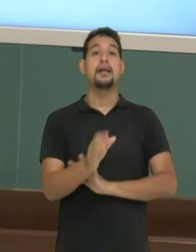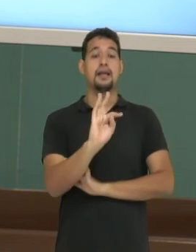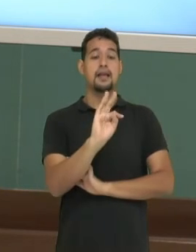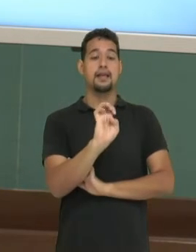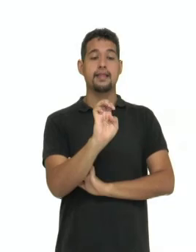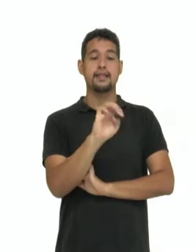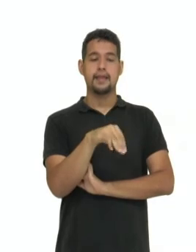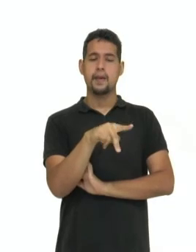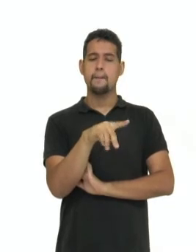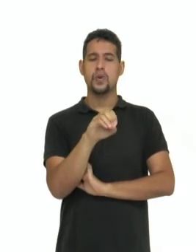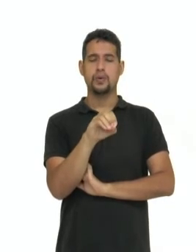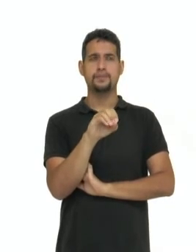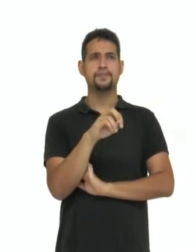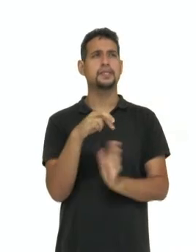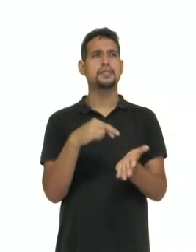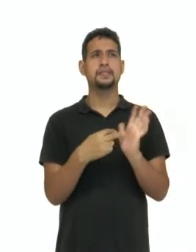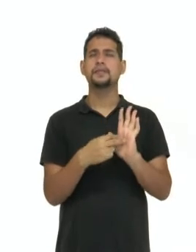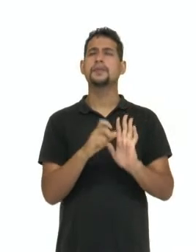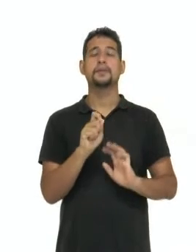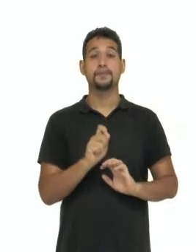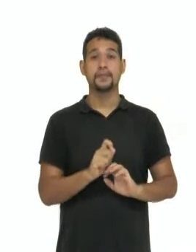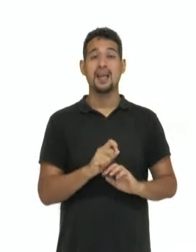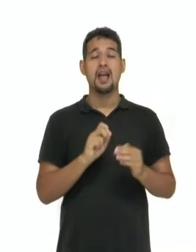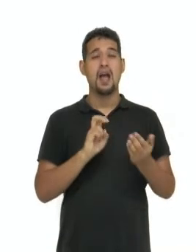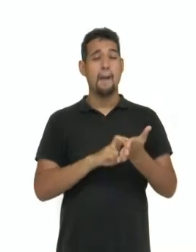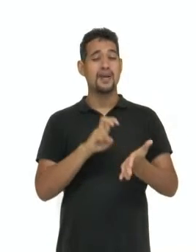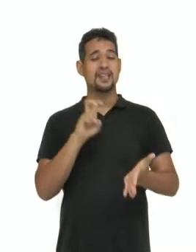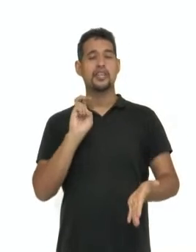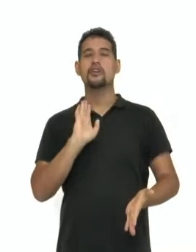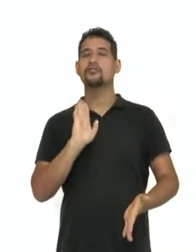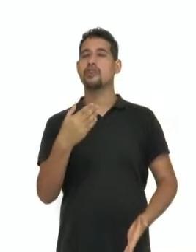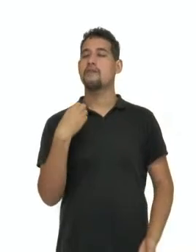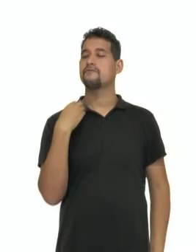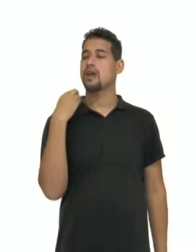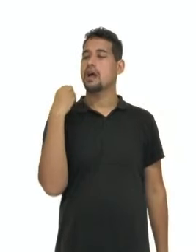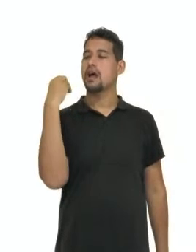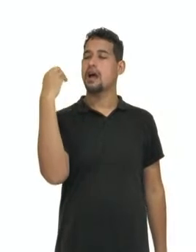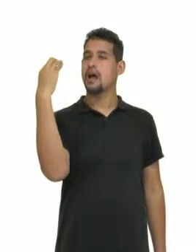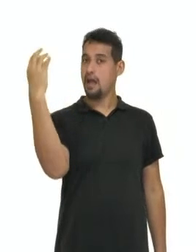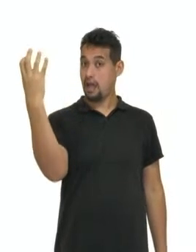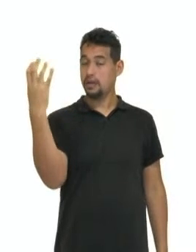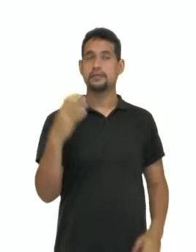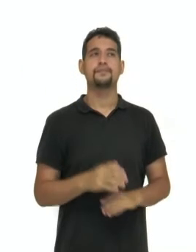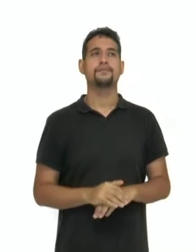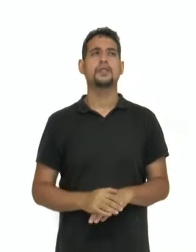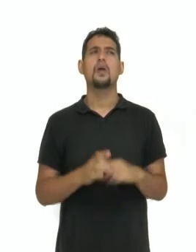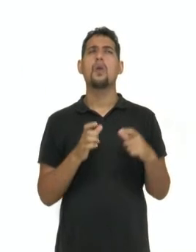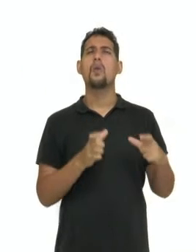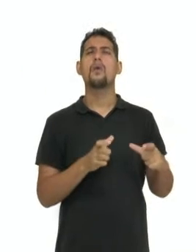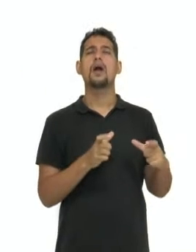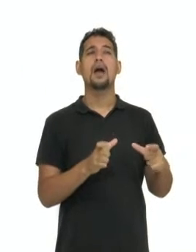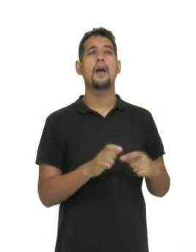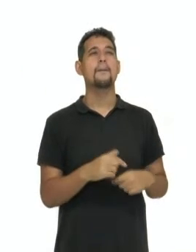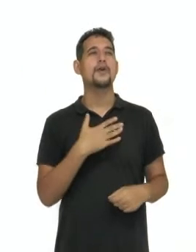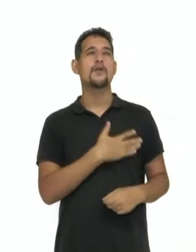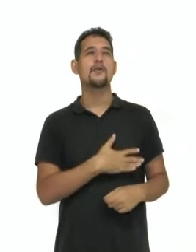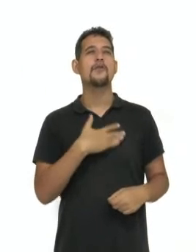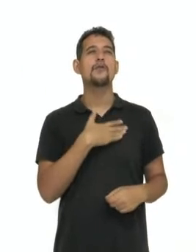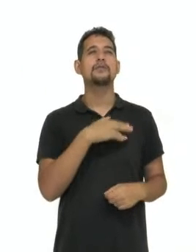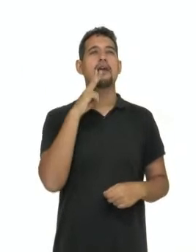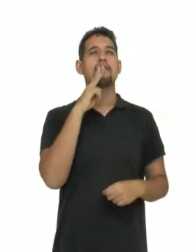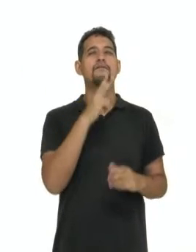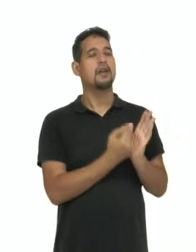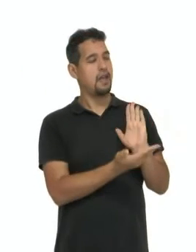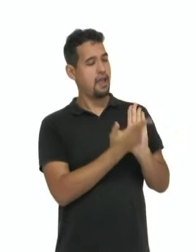tiempo. Al amanecer ya había salido de viaje. Ao amanhecer. Lugar. Le gusta mirar las obras